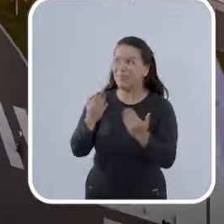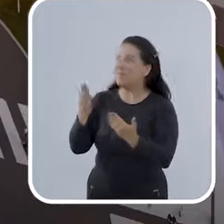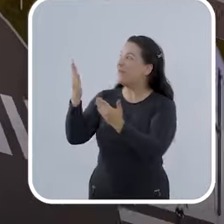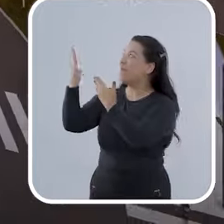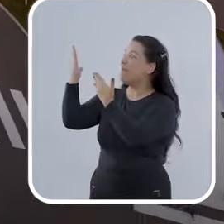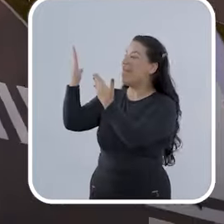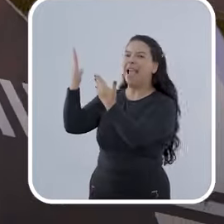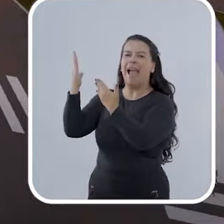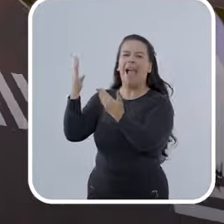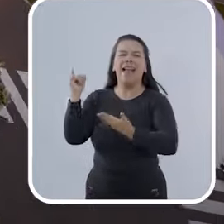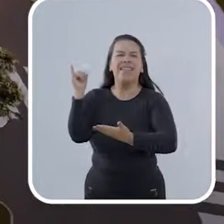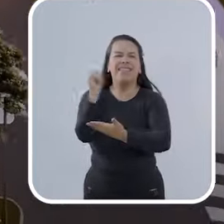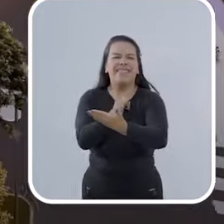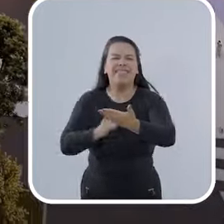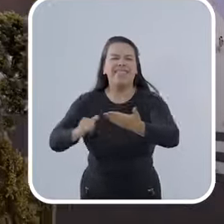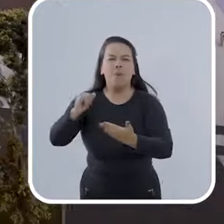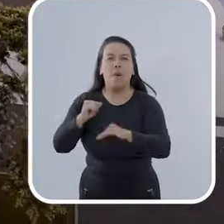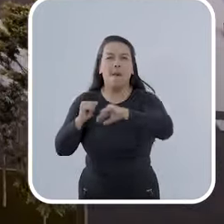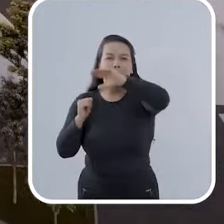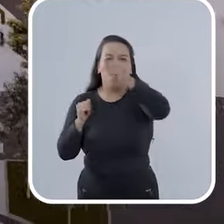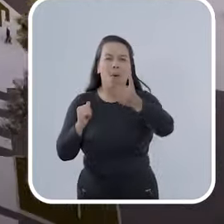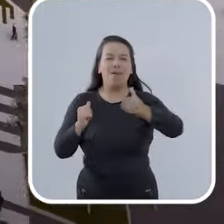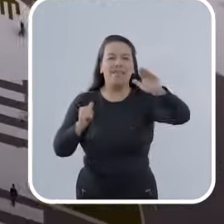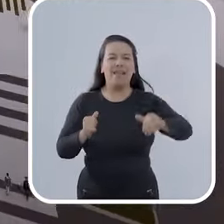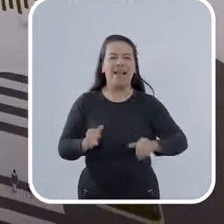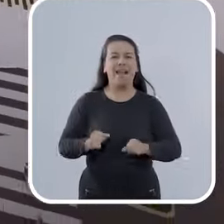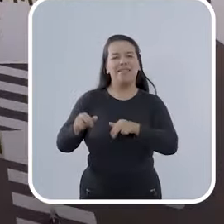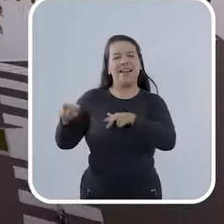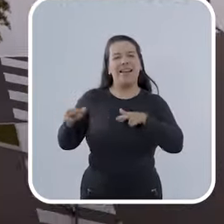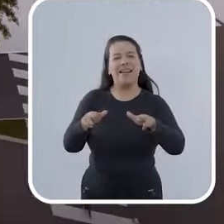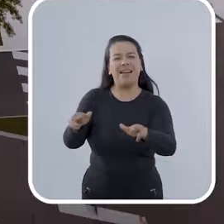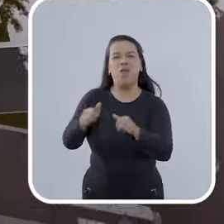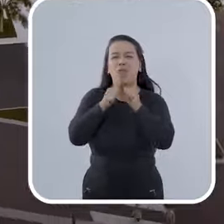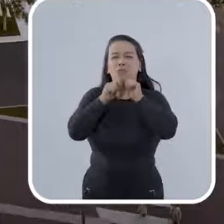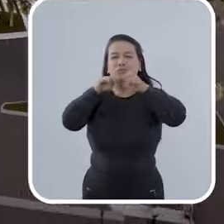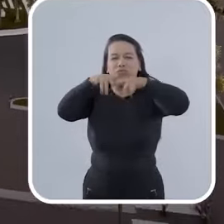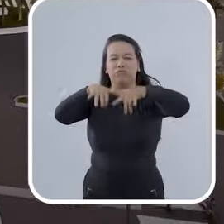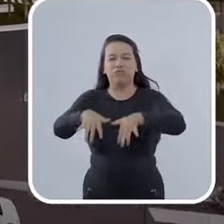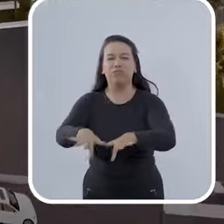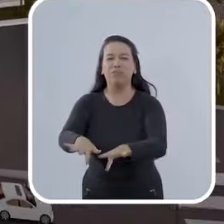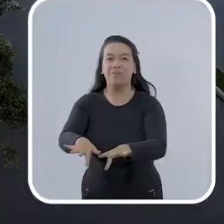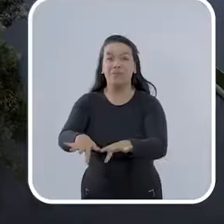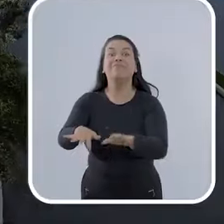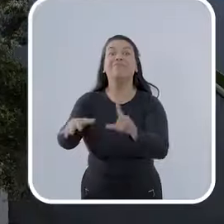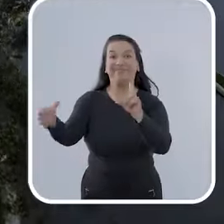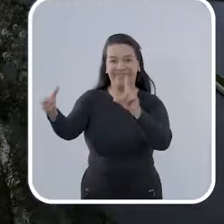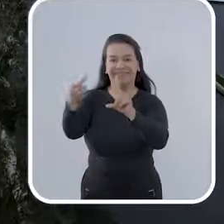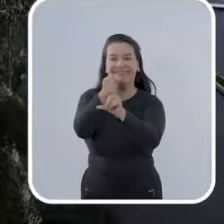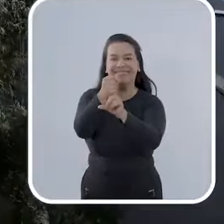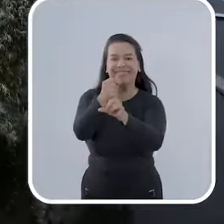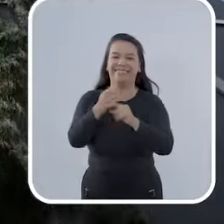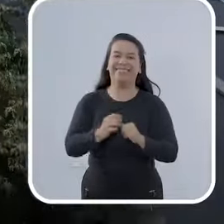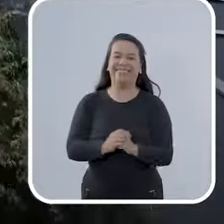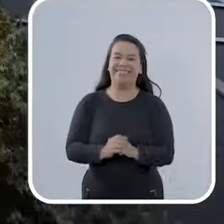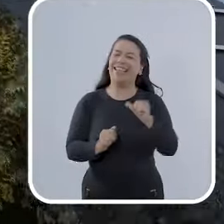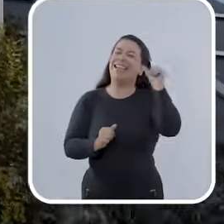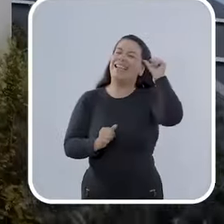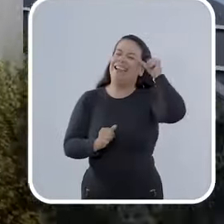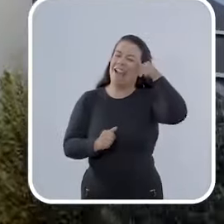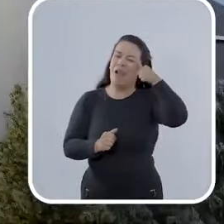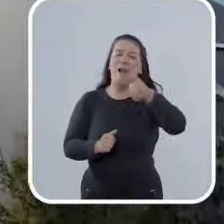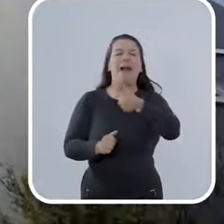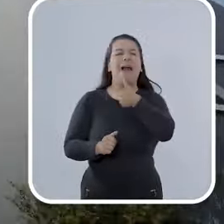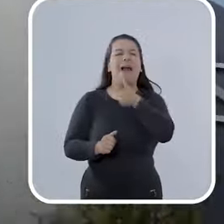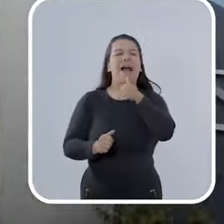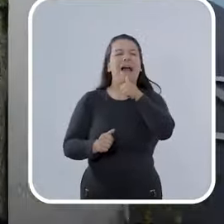conmemoración ofrece elementos que relacionan la pluralidad de tradiciones culturales y religiosas del país, como sustancia